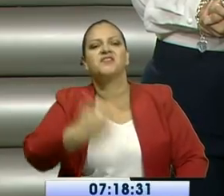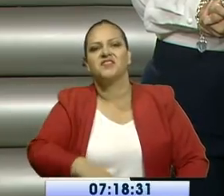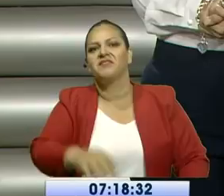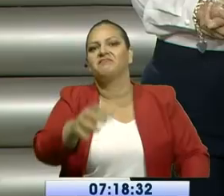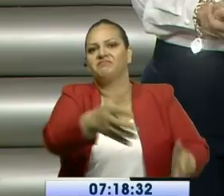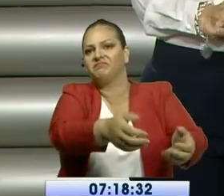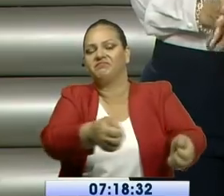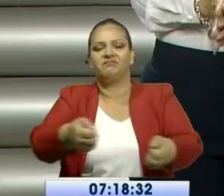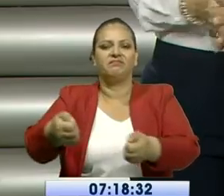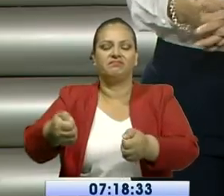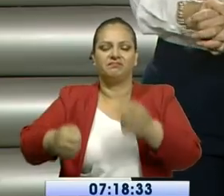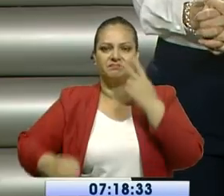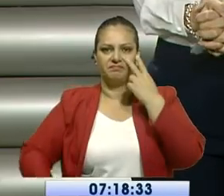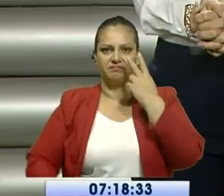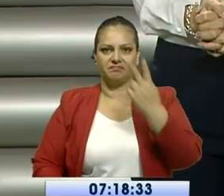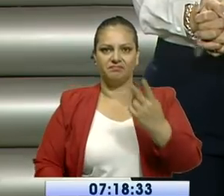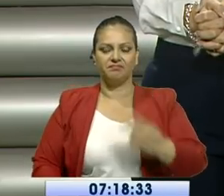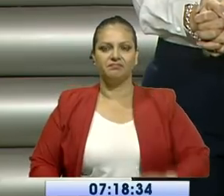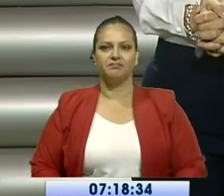Manabí. Veamos.